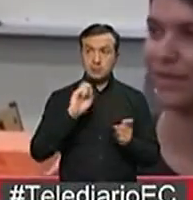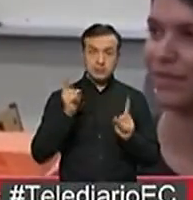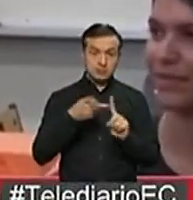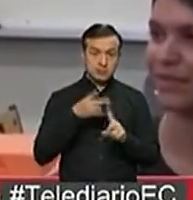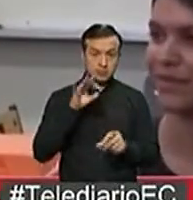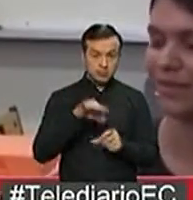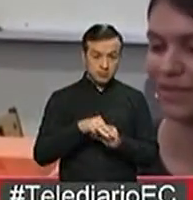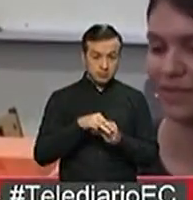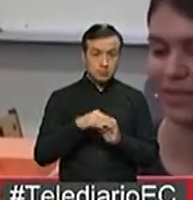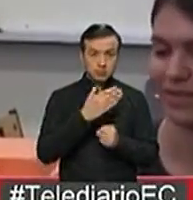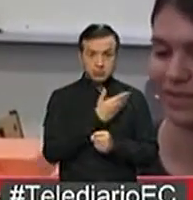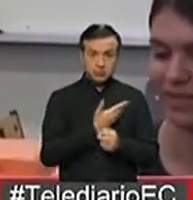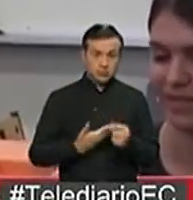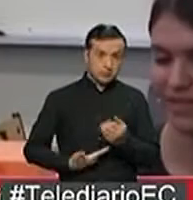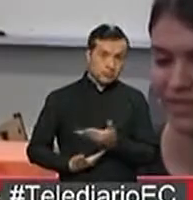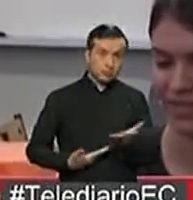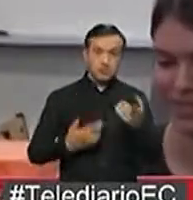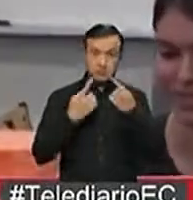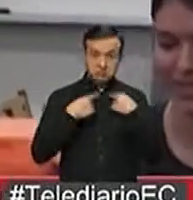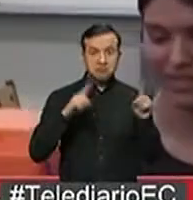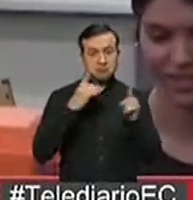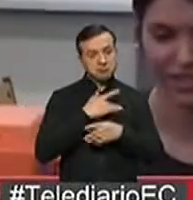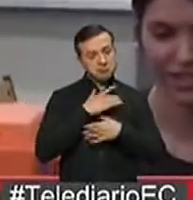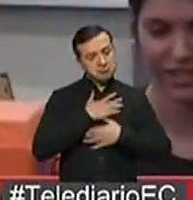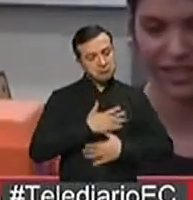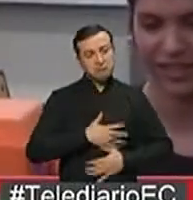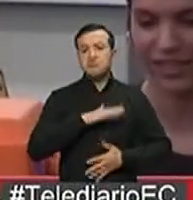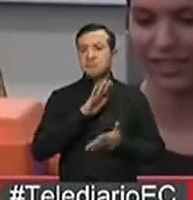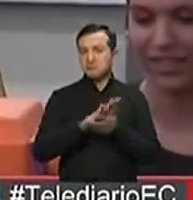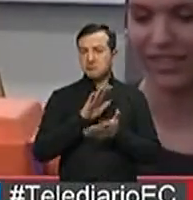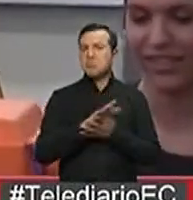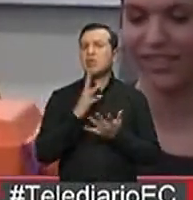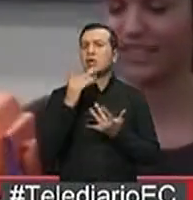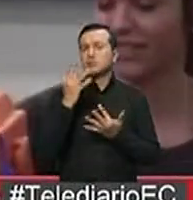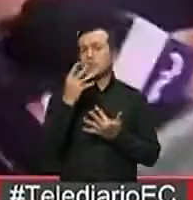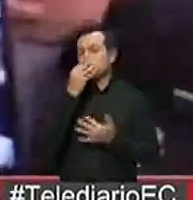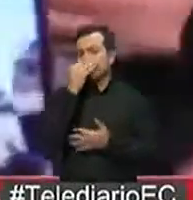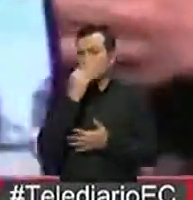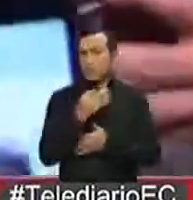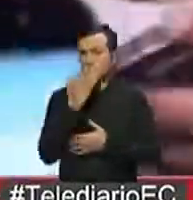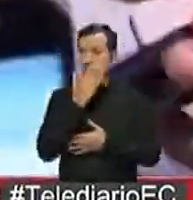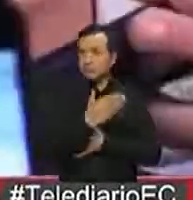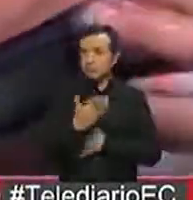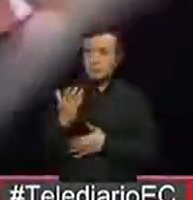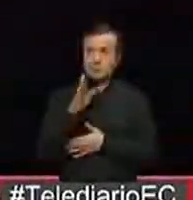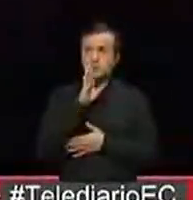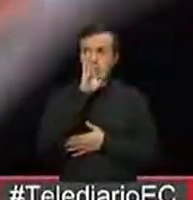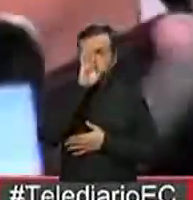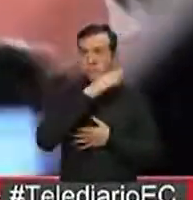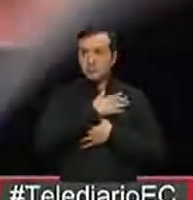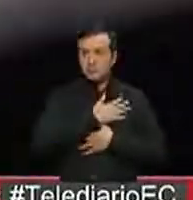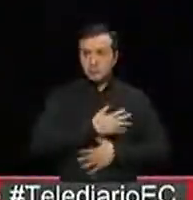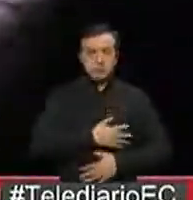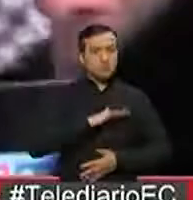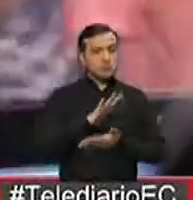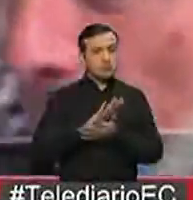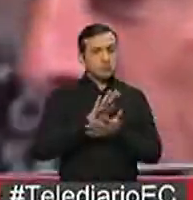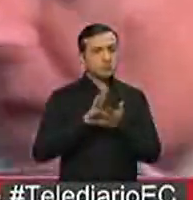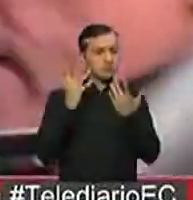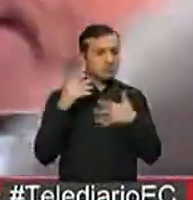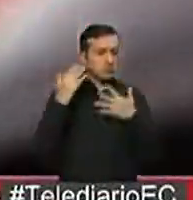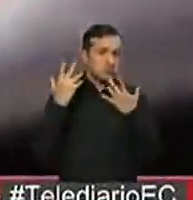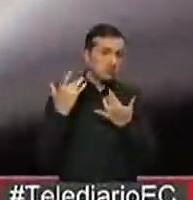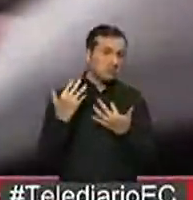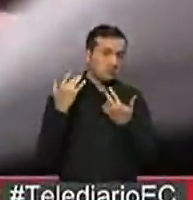de las elecciones presidenciales, aseguró estar tranquilo y que esperará los resultados oficiales. Totalmente tranquilo, y bueno, ya todo jugado, ahora